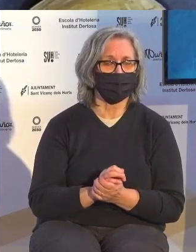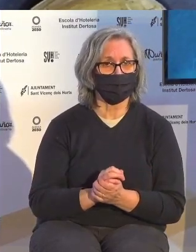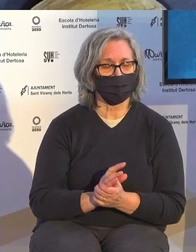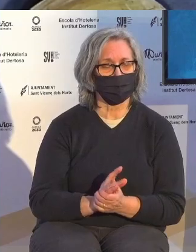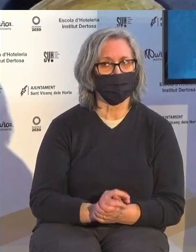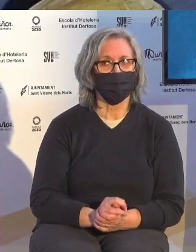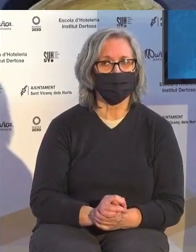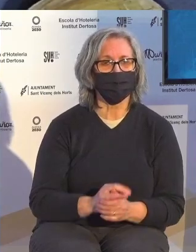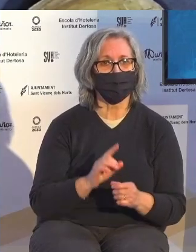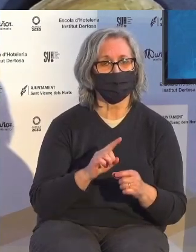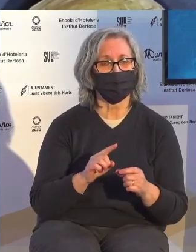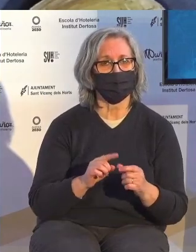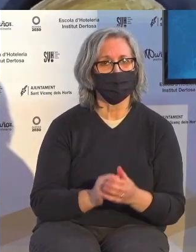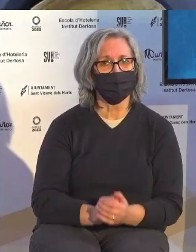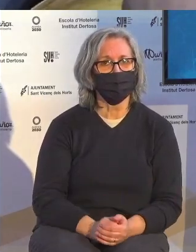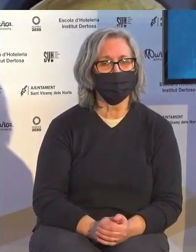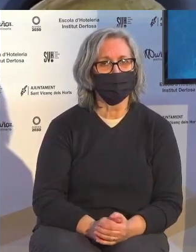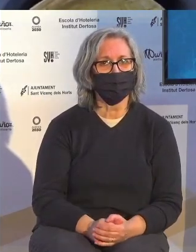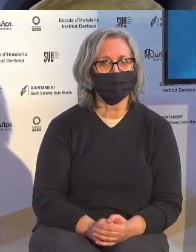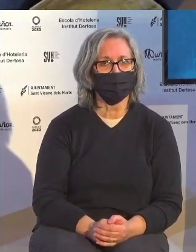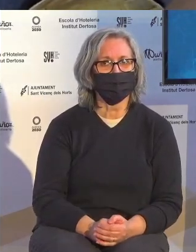podría necesitar